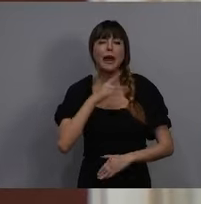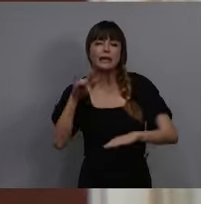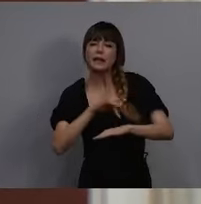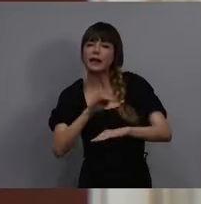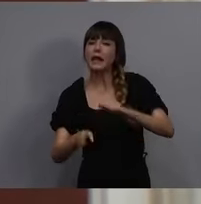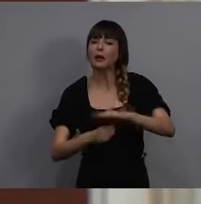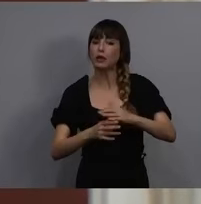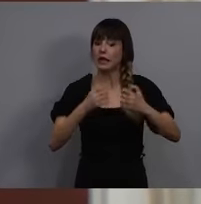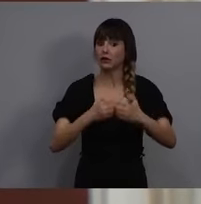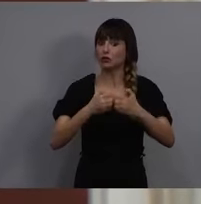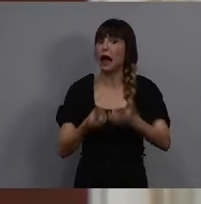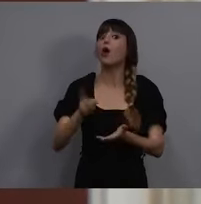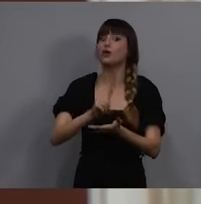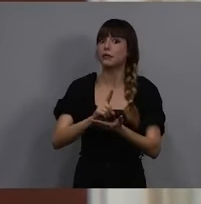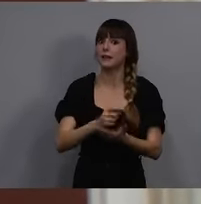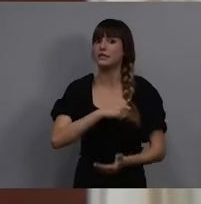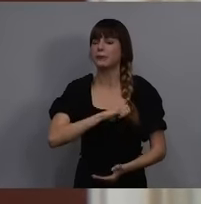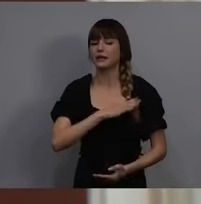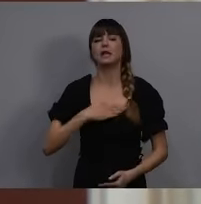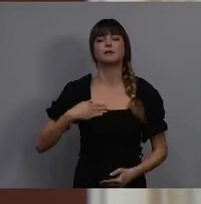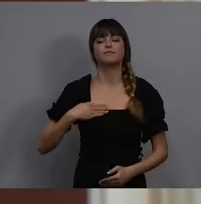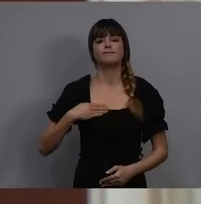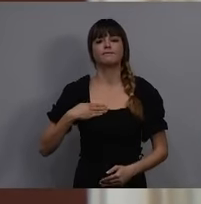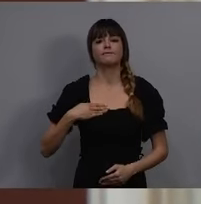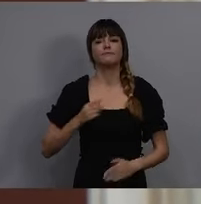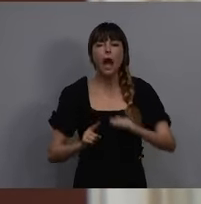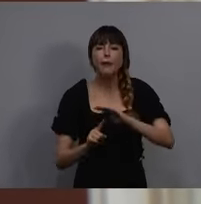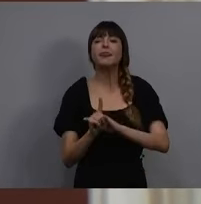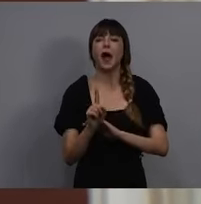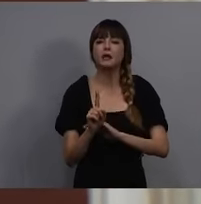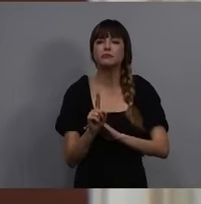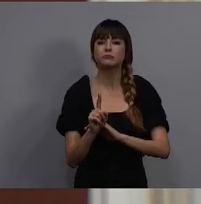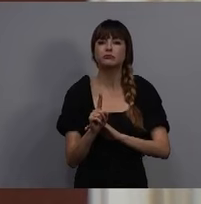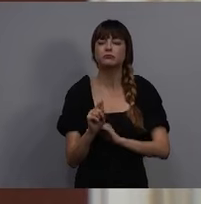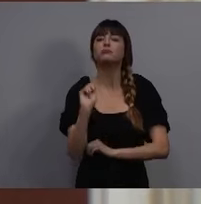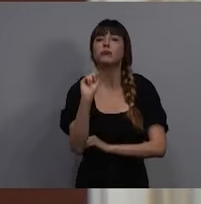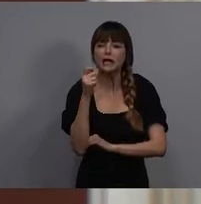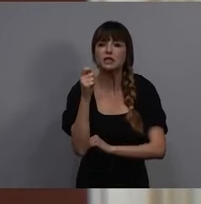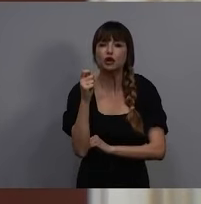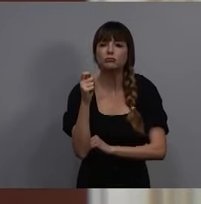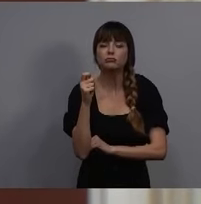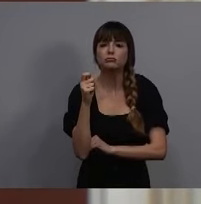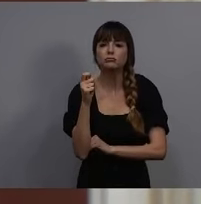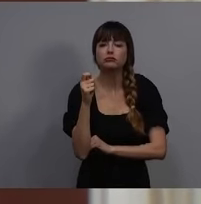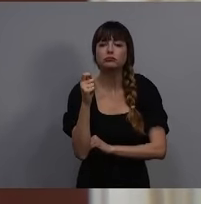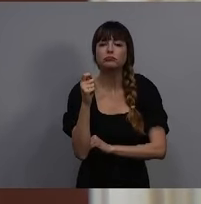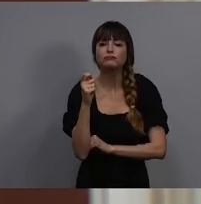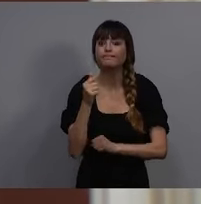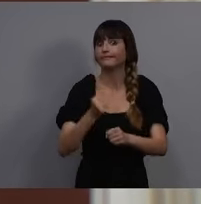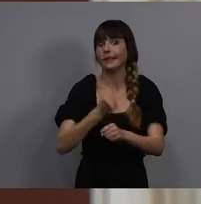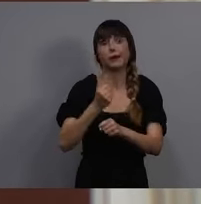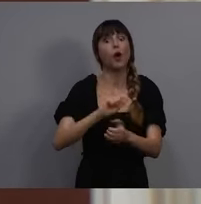reindustrializar España y para hacerla avanzar hacia ese logro y ese empeño común que tenemos que es el pleno